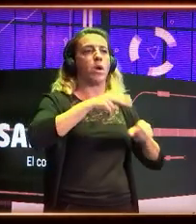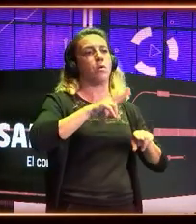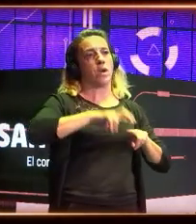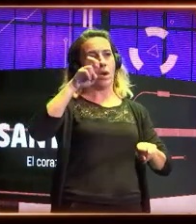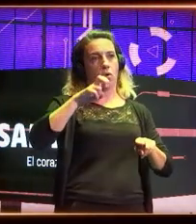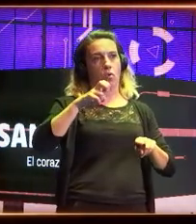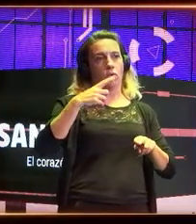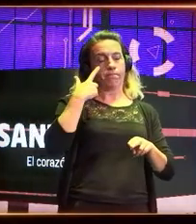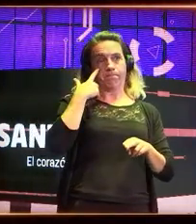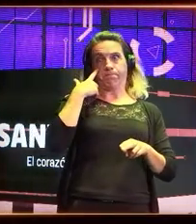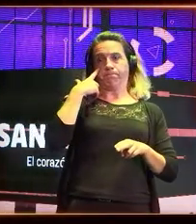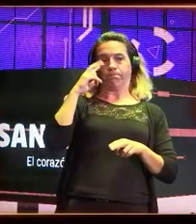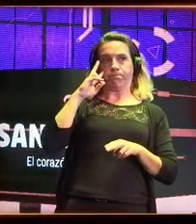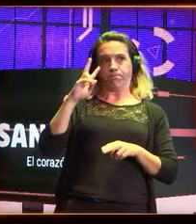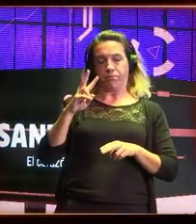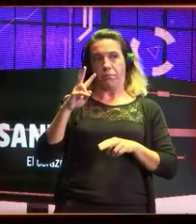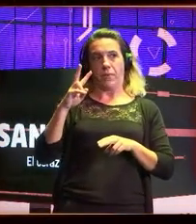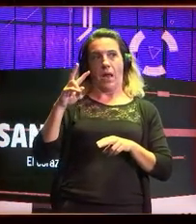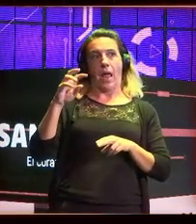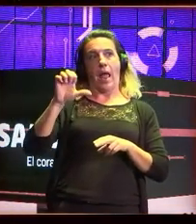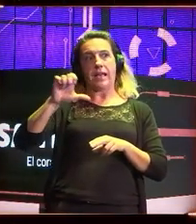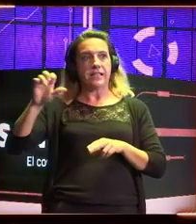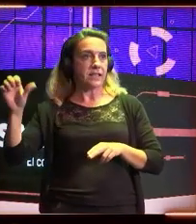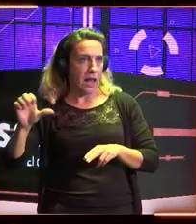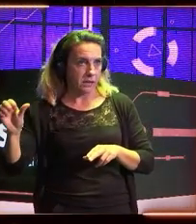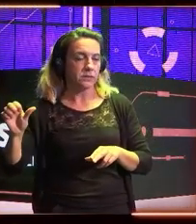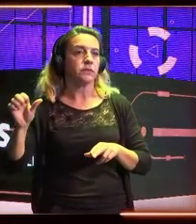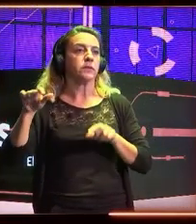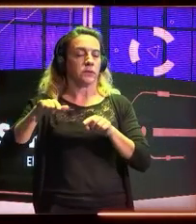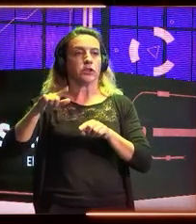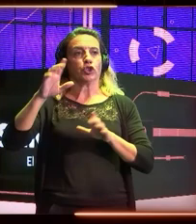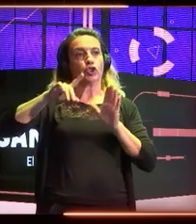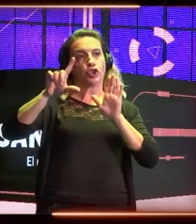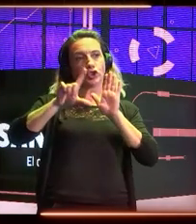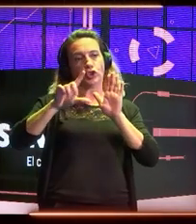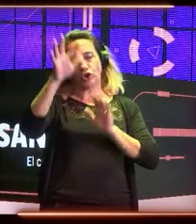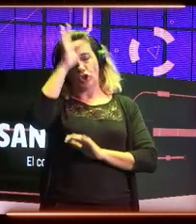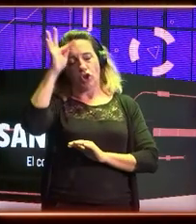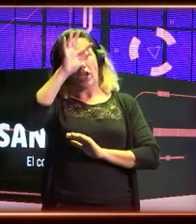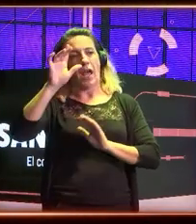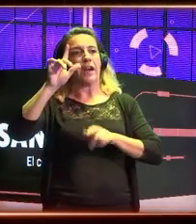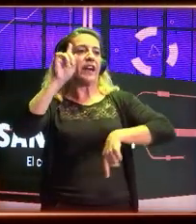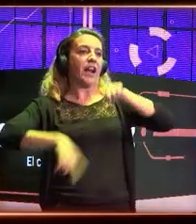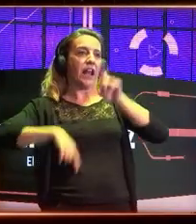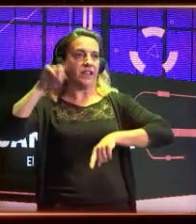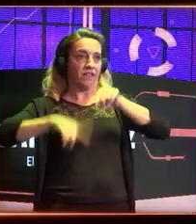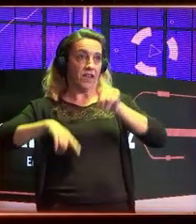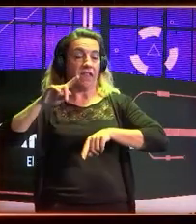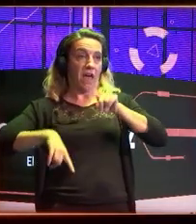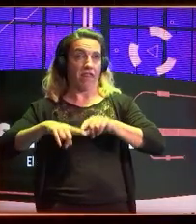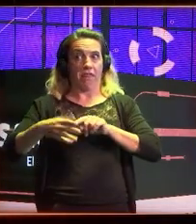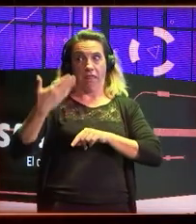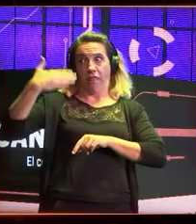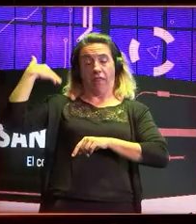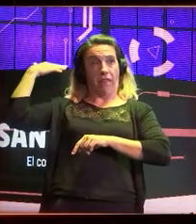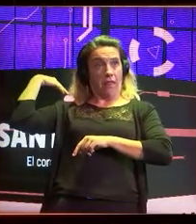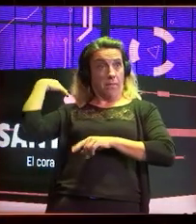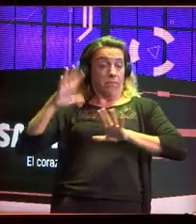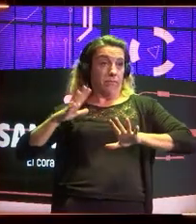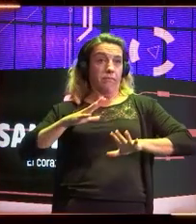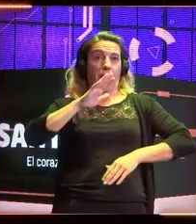Einstein había desarrollado la teoría de la relatividad en 1915 y este kl barsil fue capaz de resolver las ecuaciones